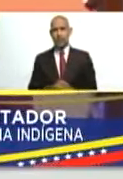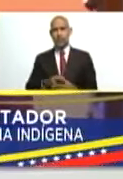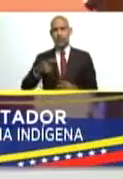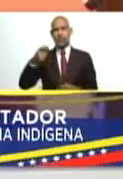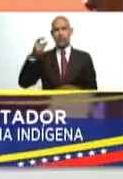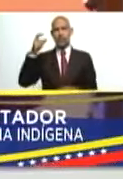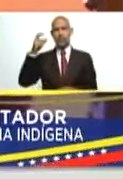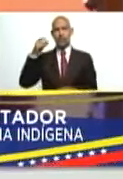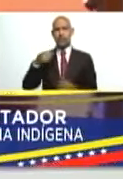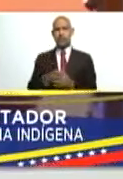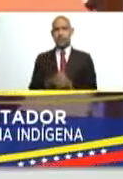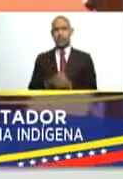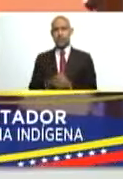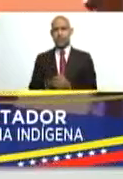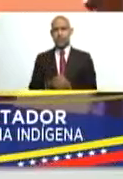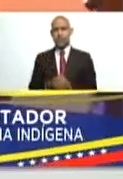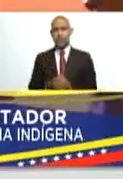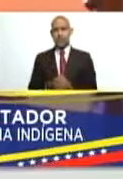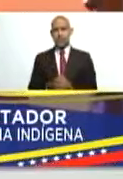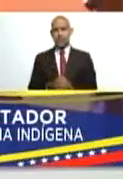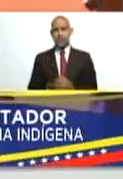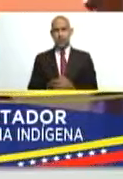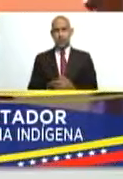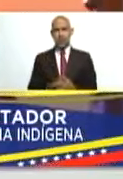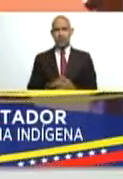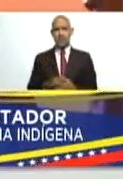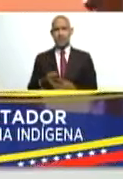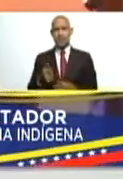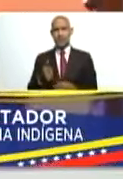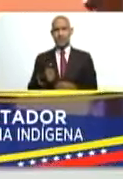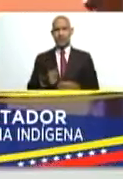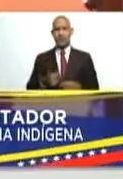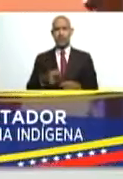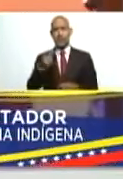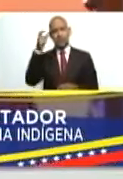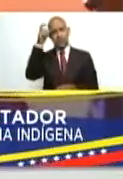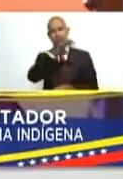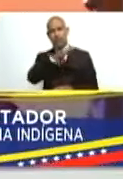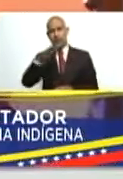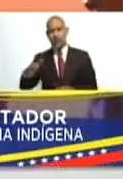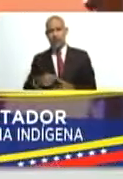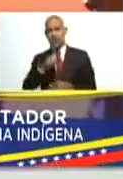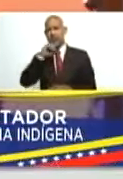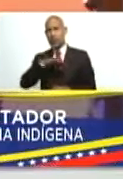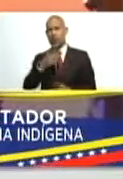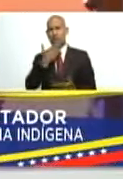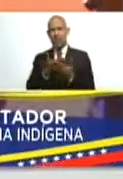Contad con la verdad de América Latina y el Caribe para que cambien su fecha histórica